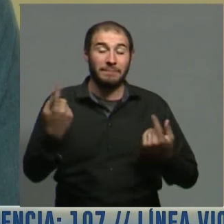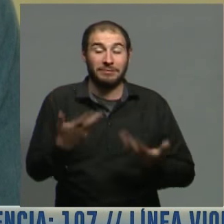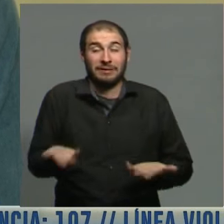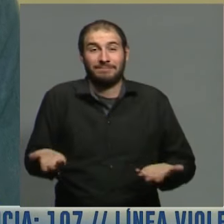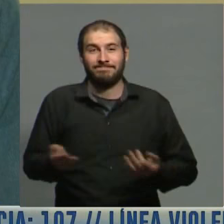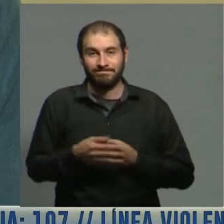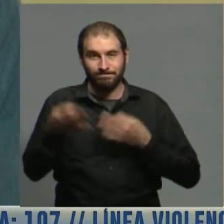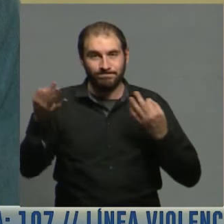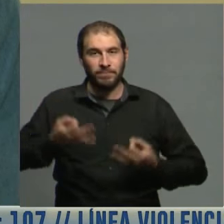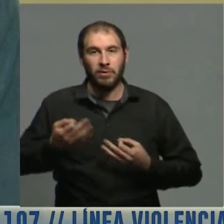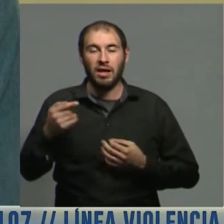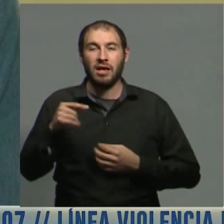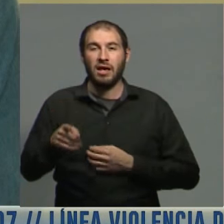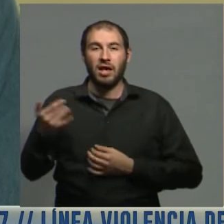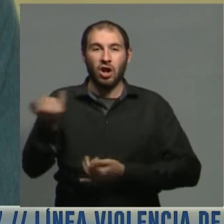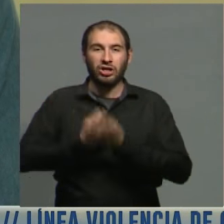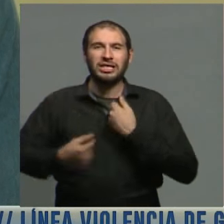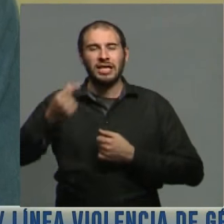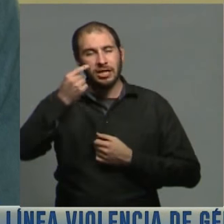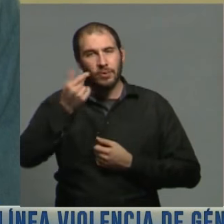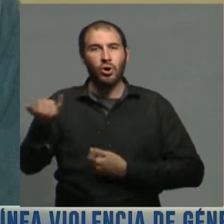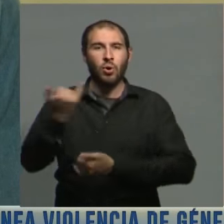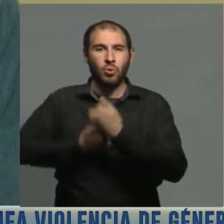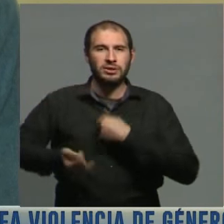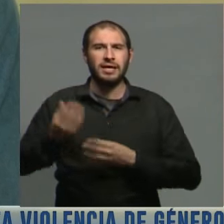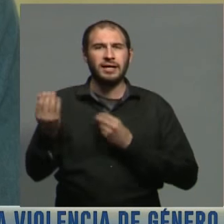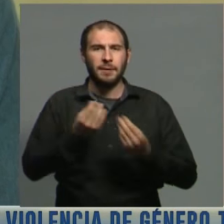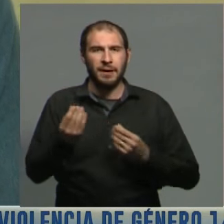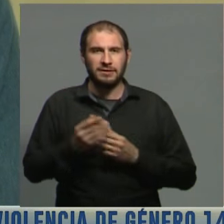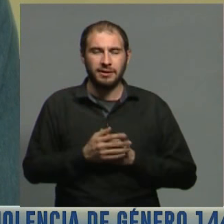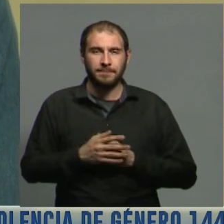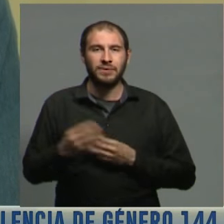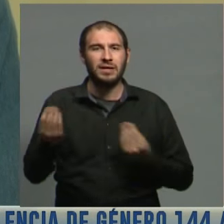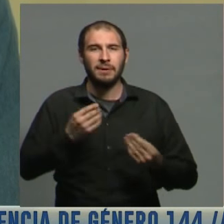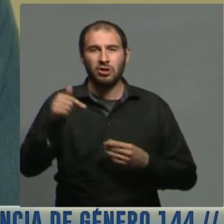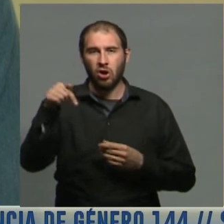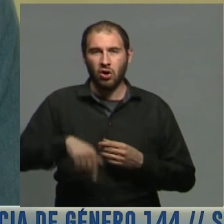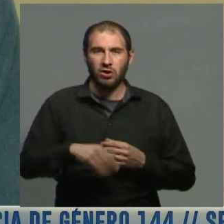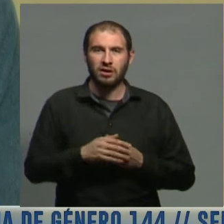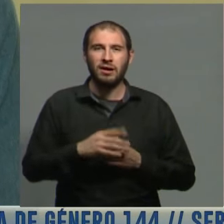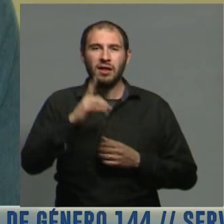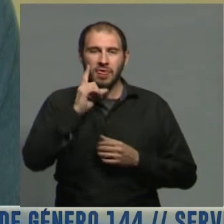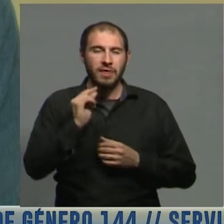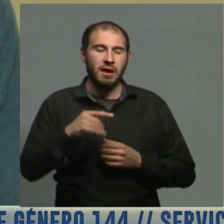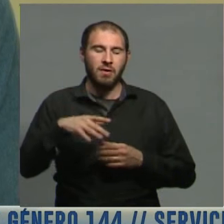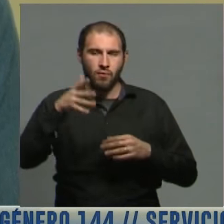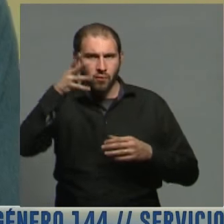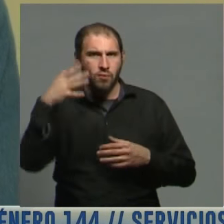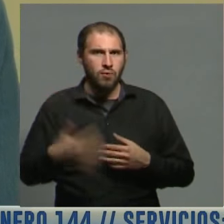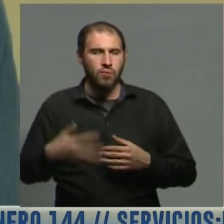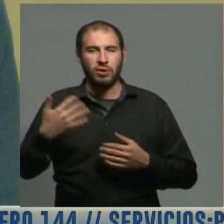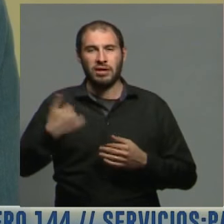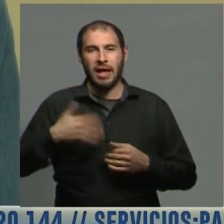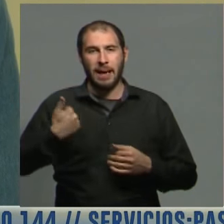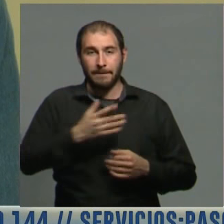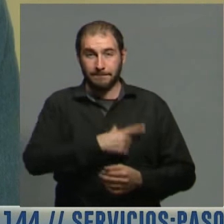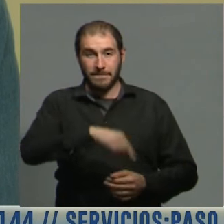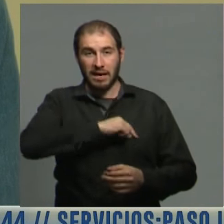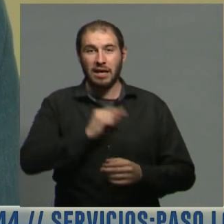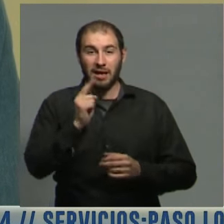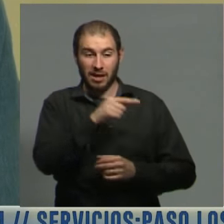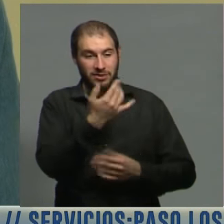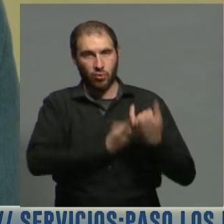está bueno también tener el testimonio de lo que está sucediendo, de lo que sucedió hoy, una jornada muy dramática para España y como lo decía